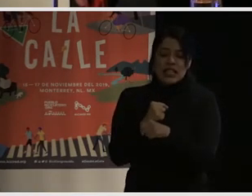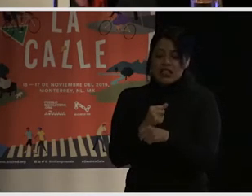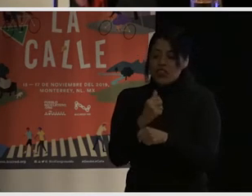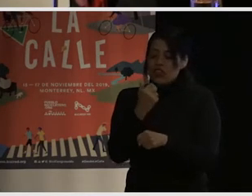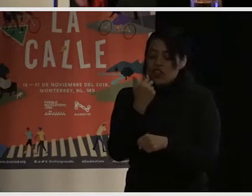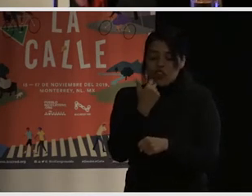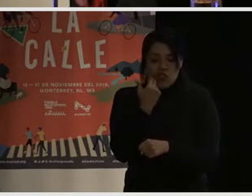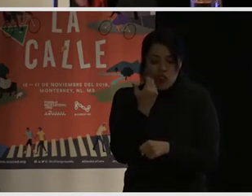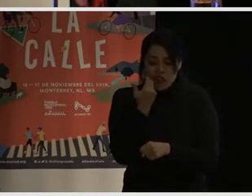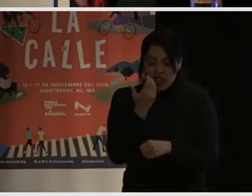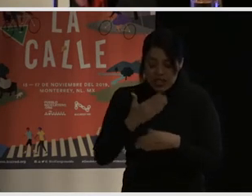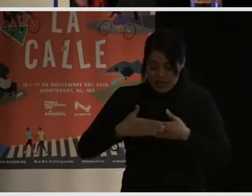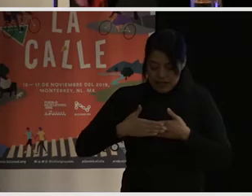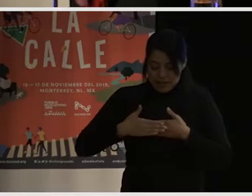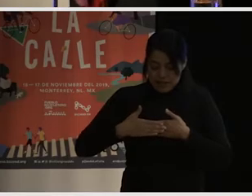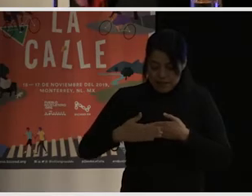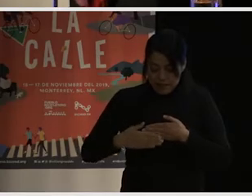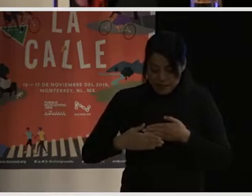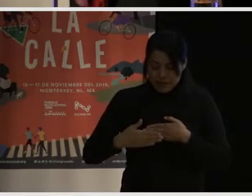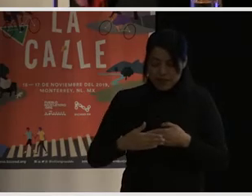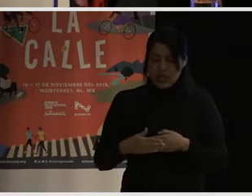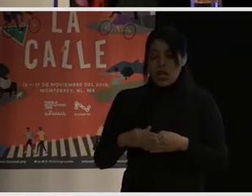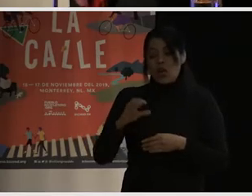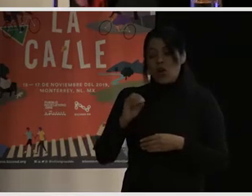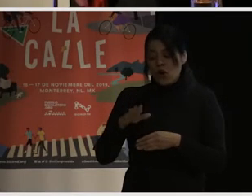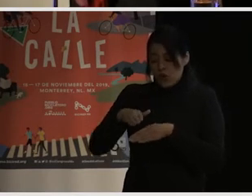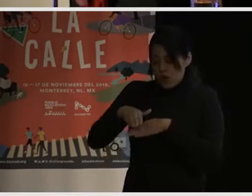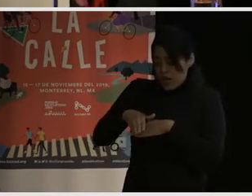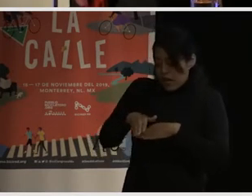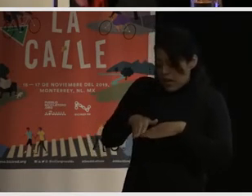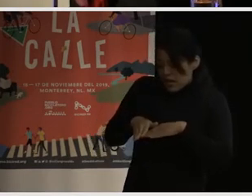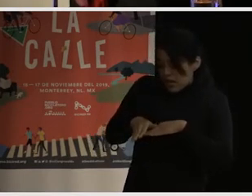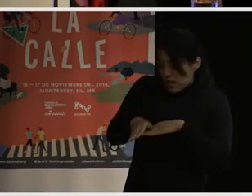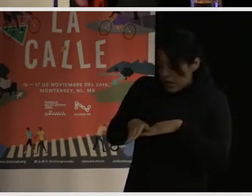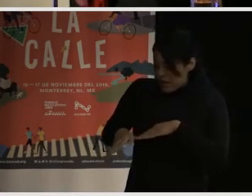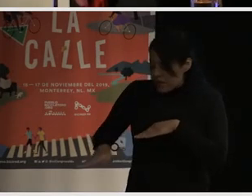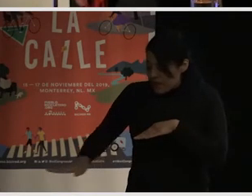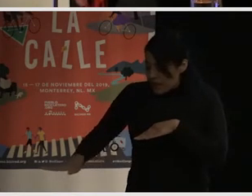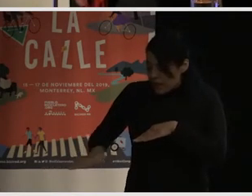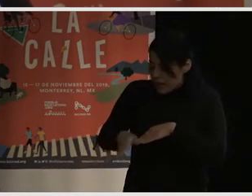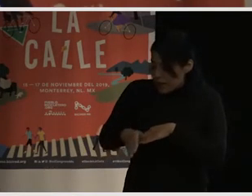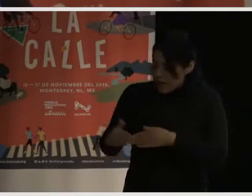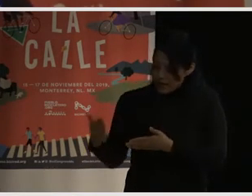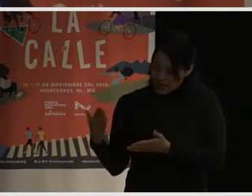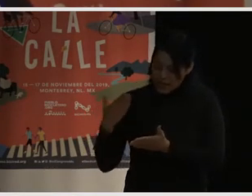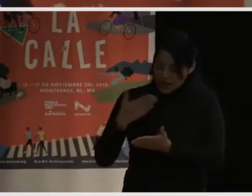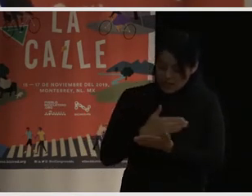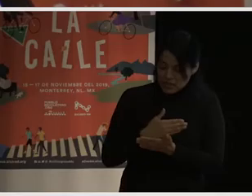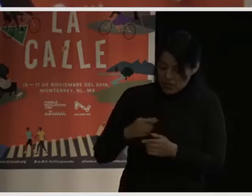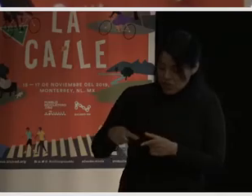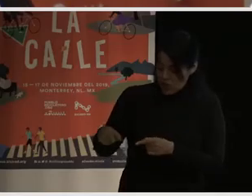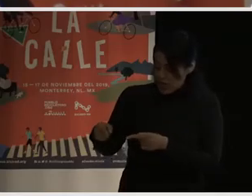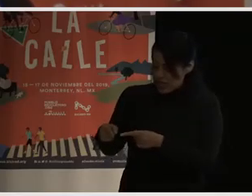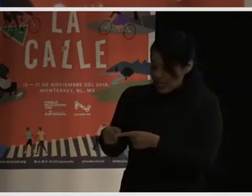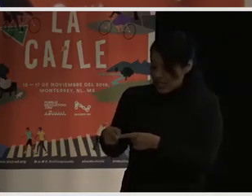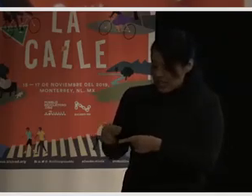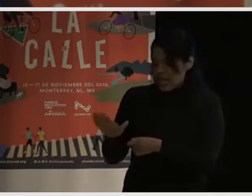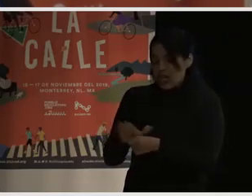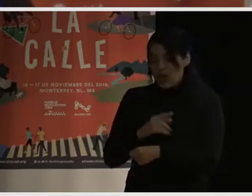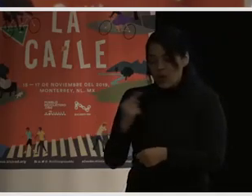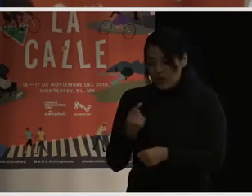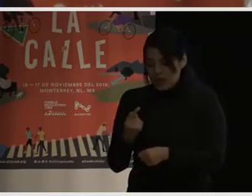de banqueta ya una rampa de accesibilidad universal en la esquina entonces por qué pues porque les implica un cambio de